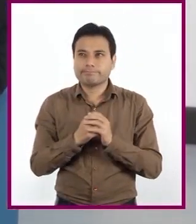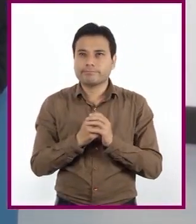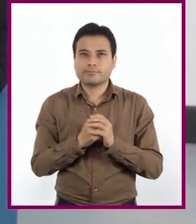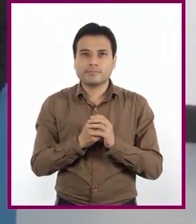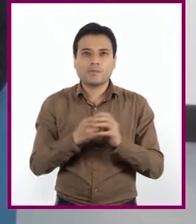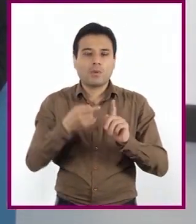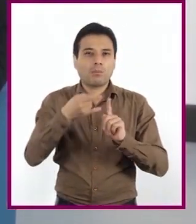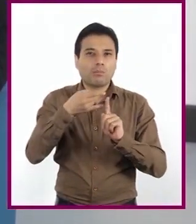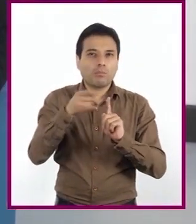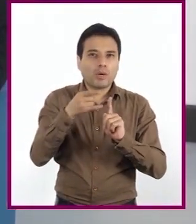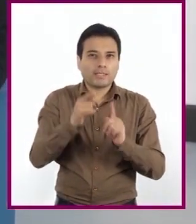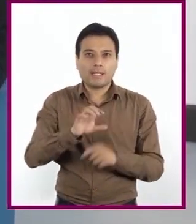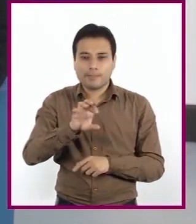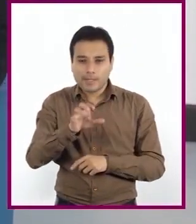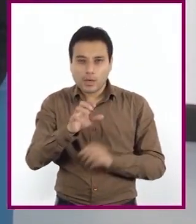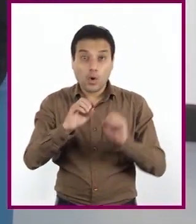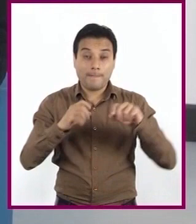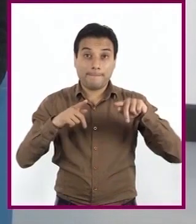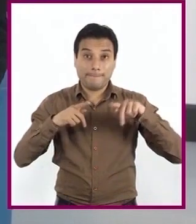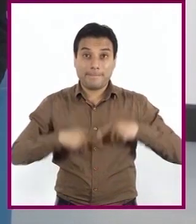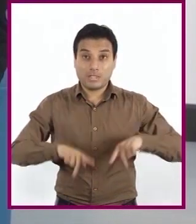una puerta o con otra persona?